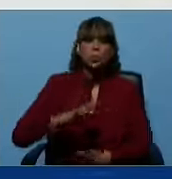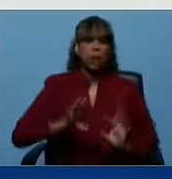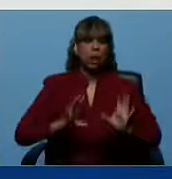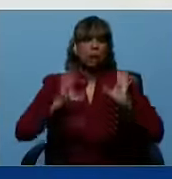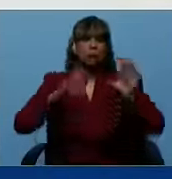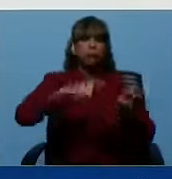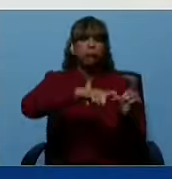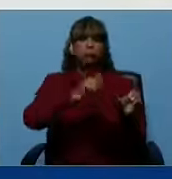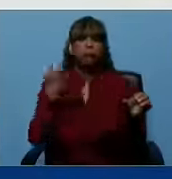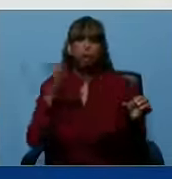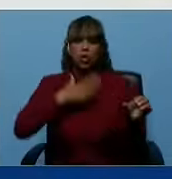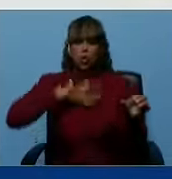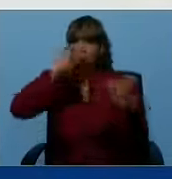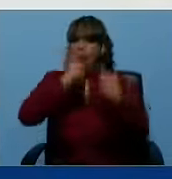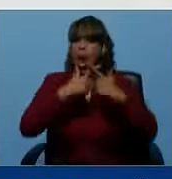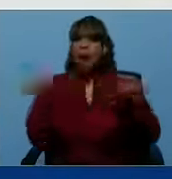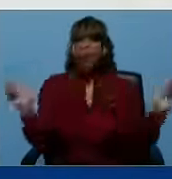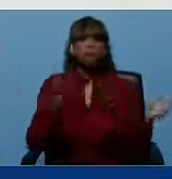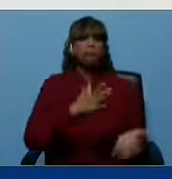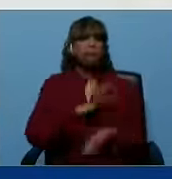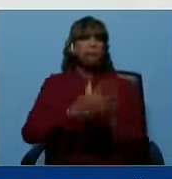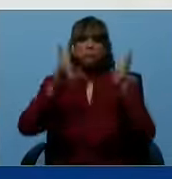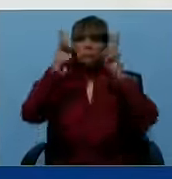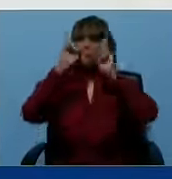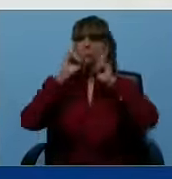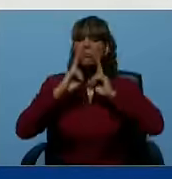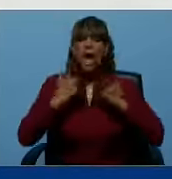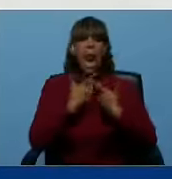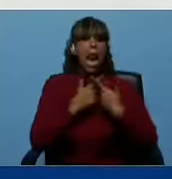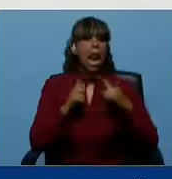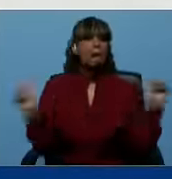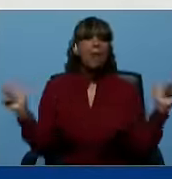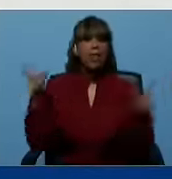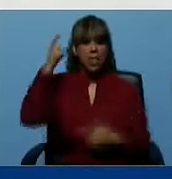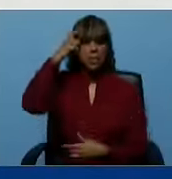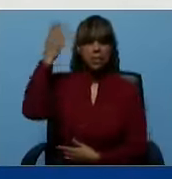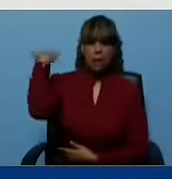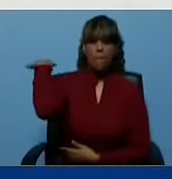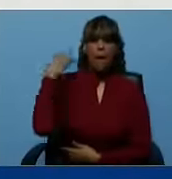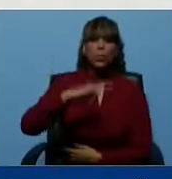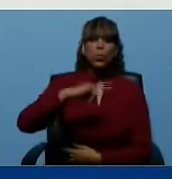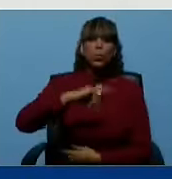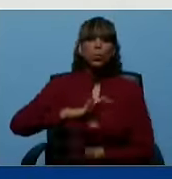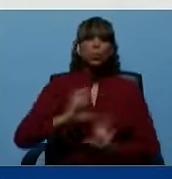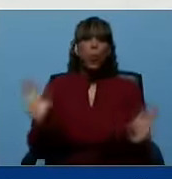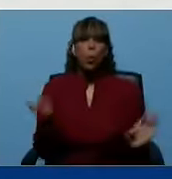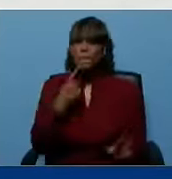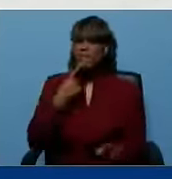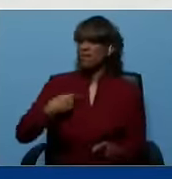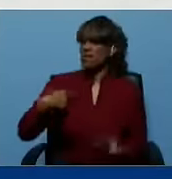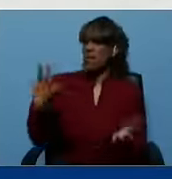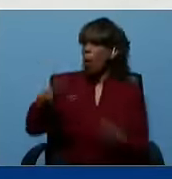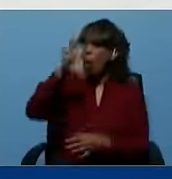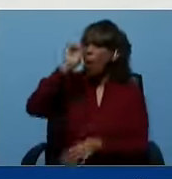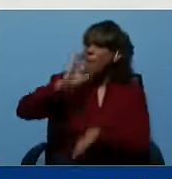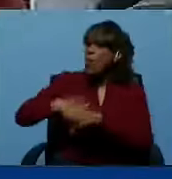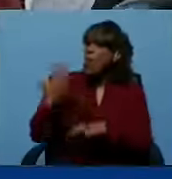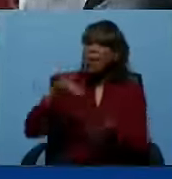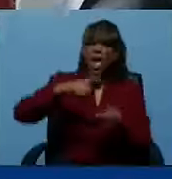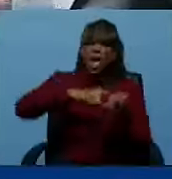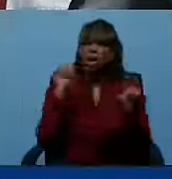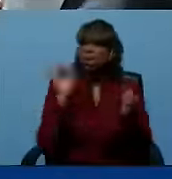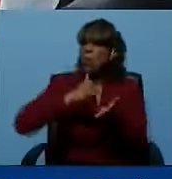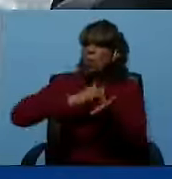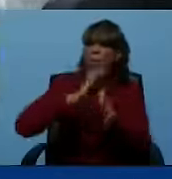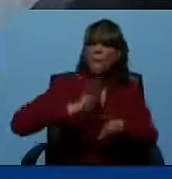y soy un hombre libre, totalmente libre desde el lunes. Algunos me han dicho que no entienden por qué.